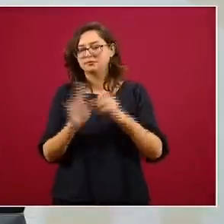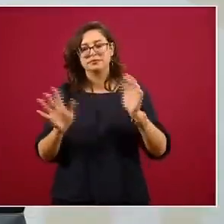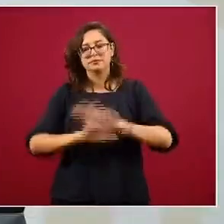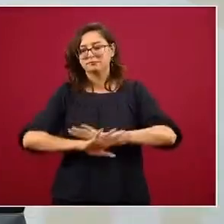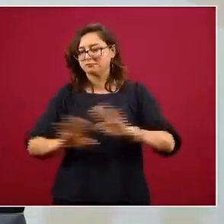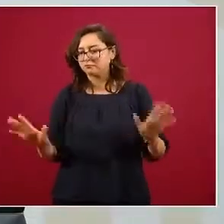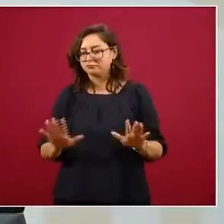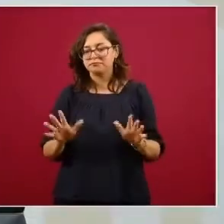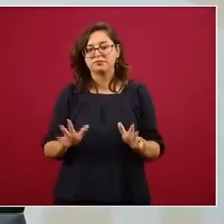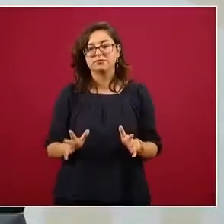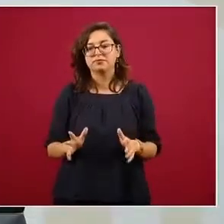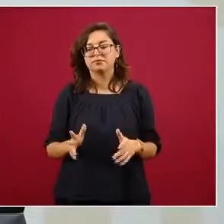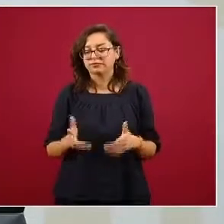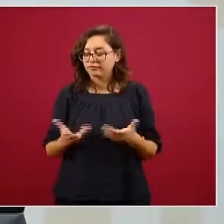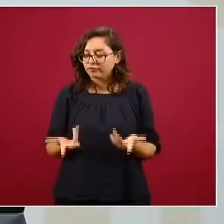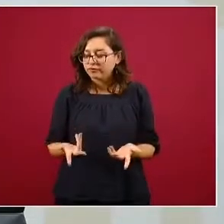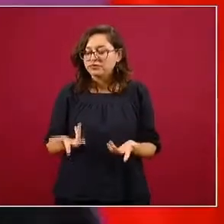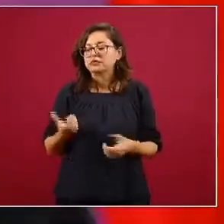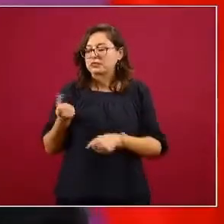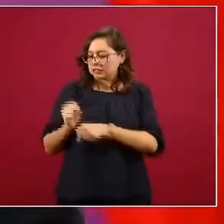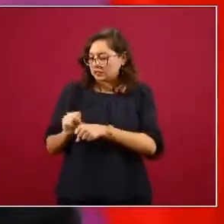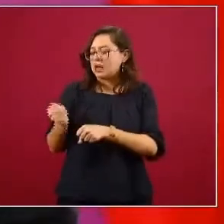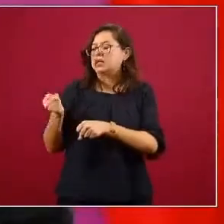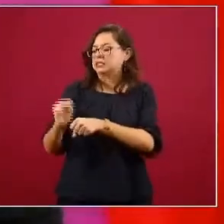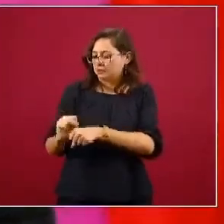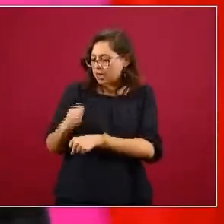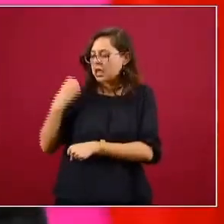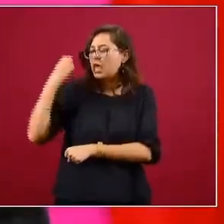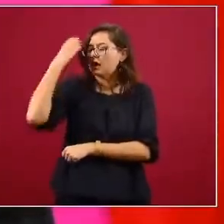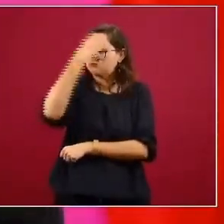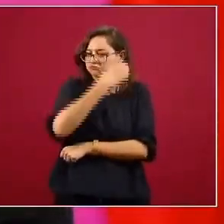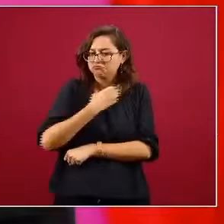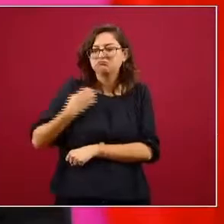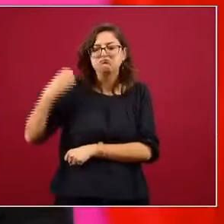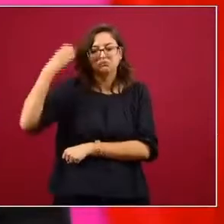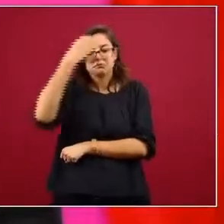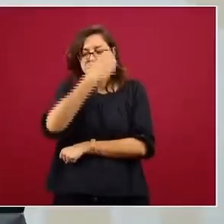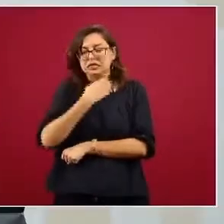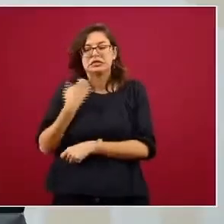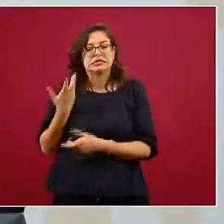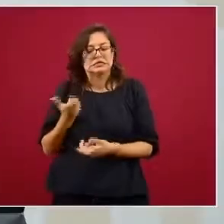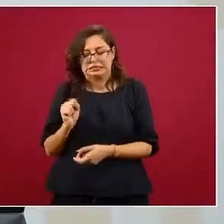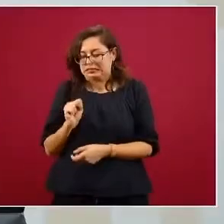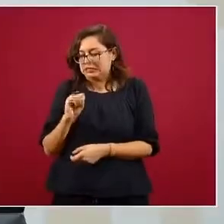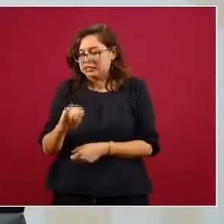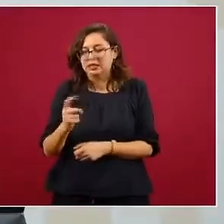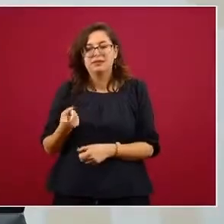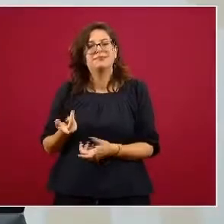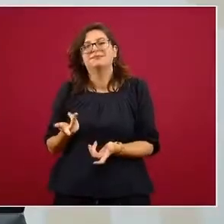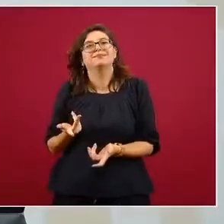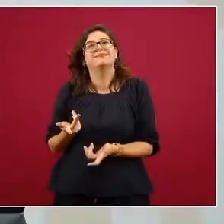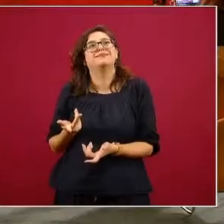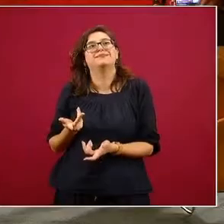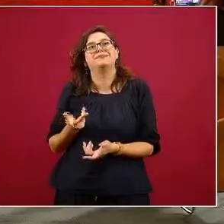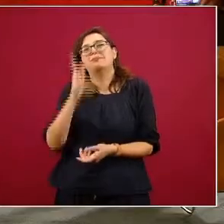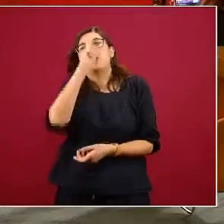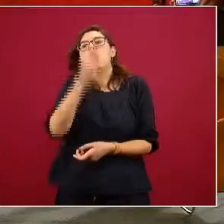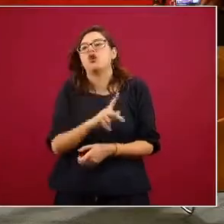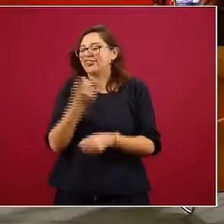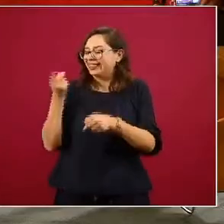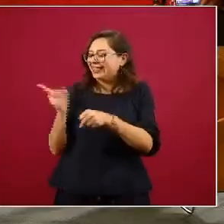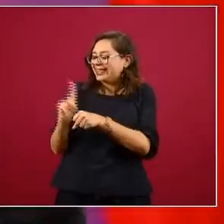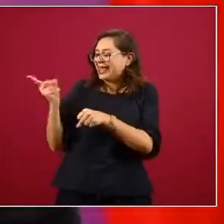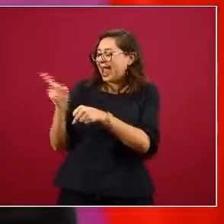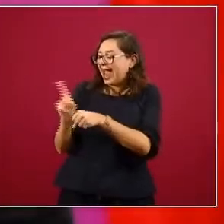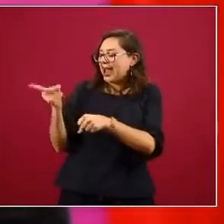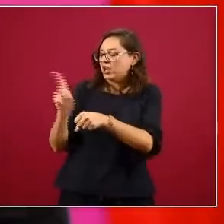eso dijimos, bueno, la evaluación es semanal, es imprescindible que de hecho, la evaluación es diaria, pero